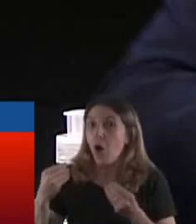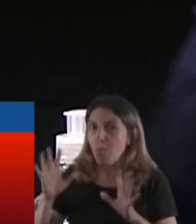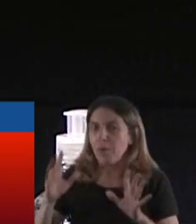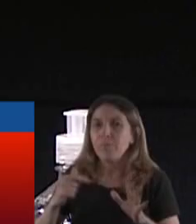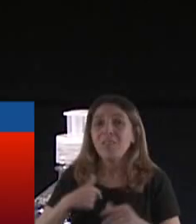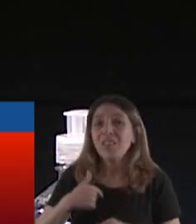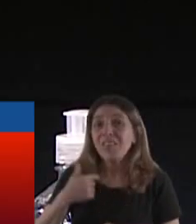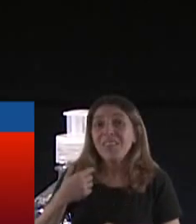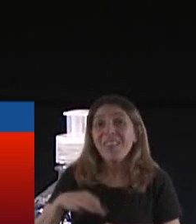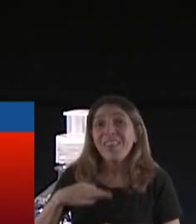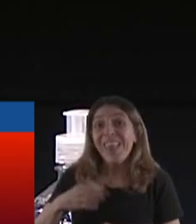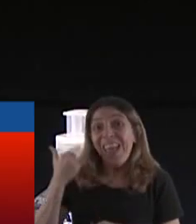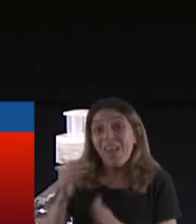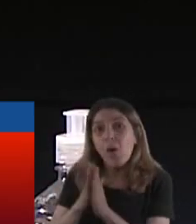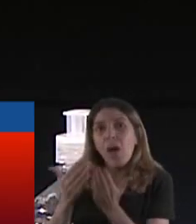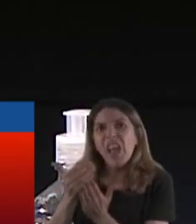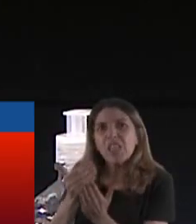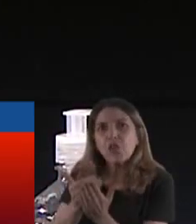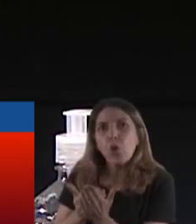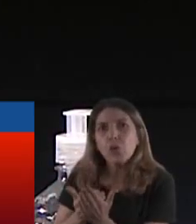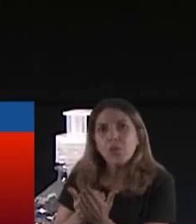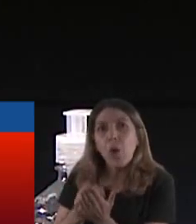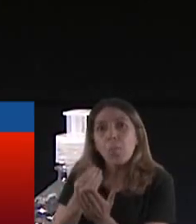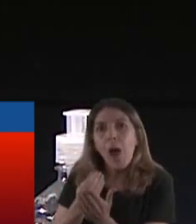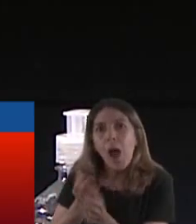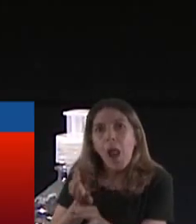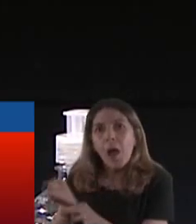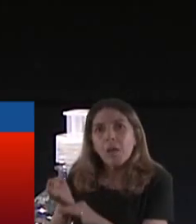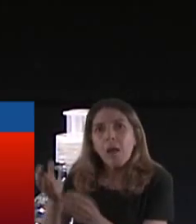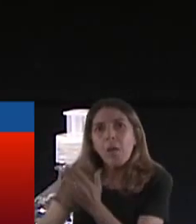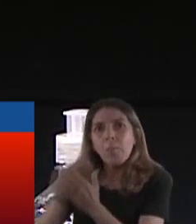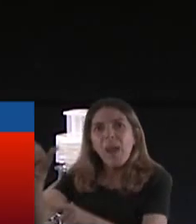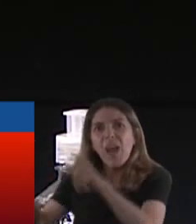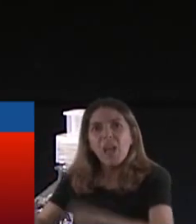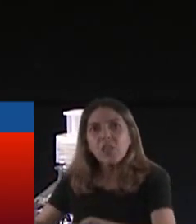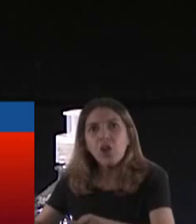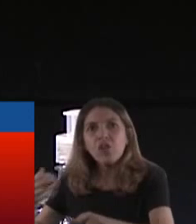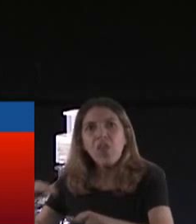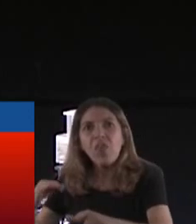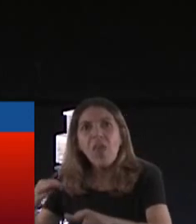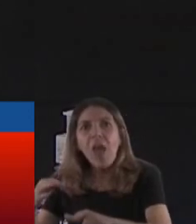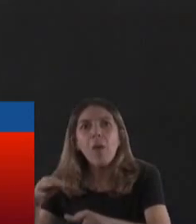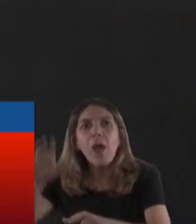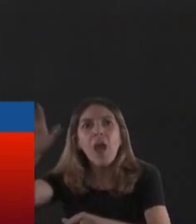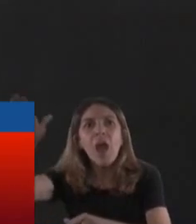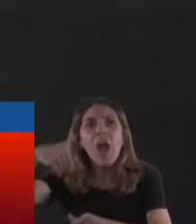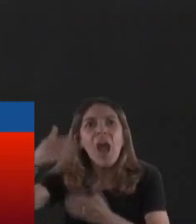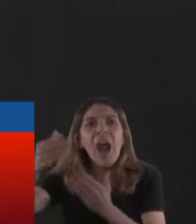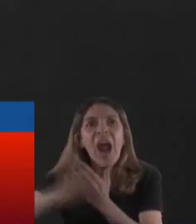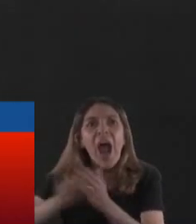He tenido que sacar un instructivo para que entiendan los ministros que tienen que nombrar mujeres en el gabinete.